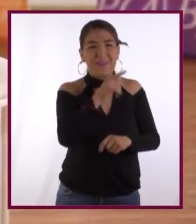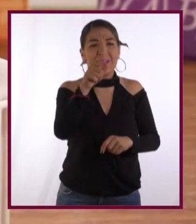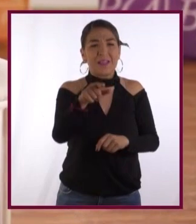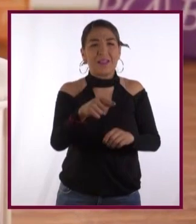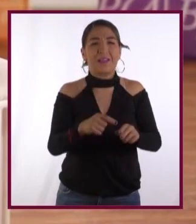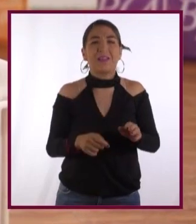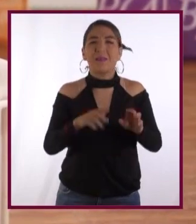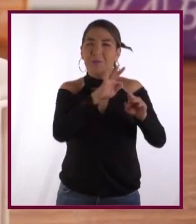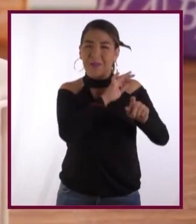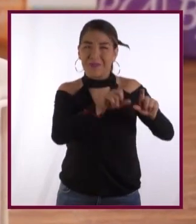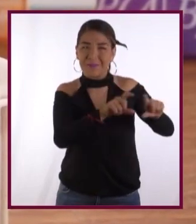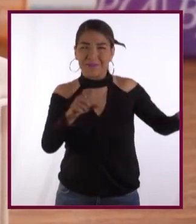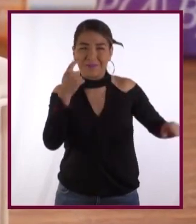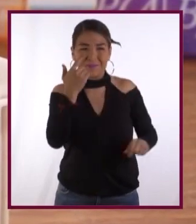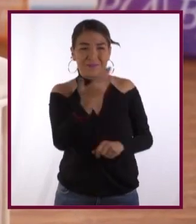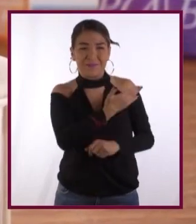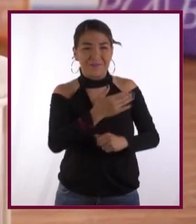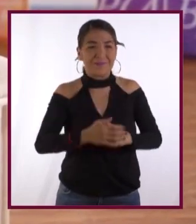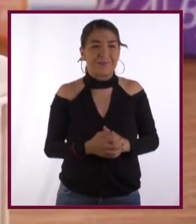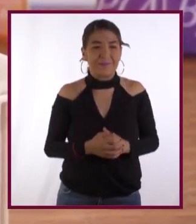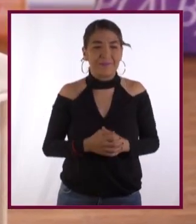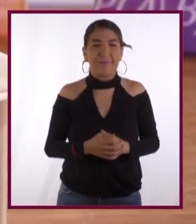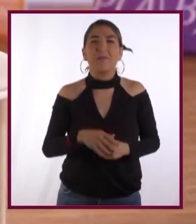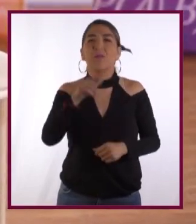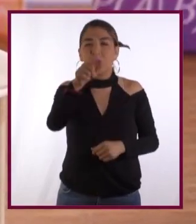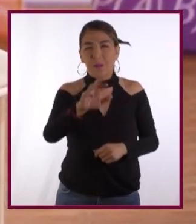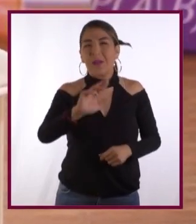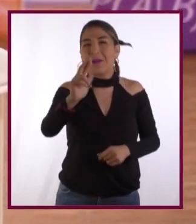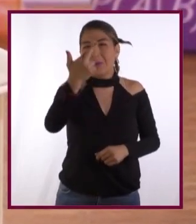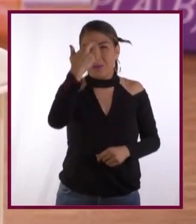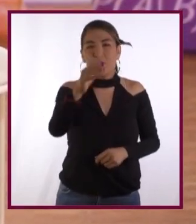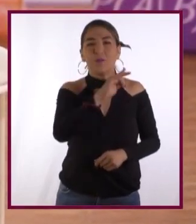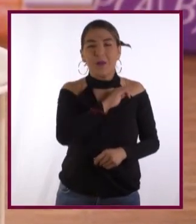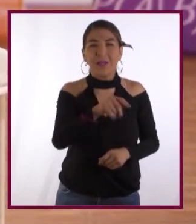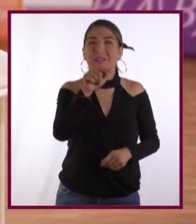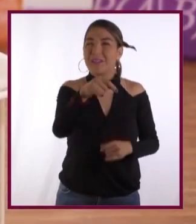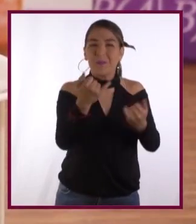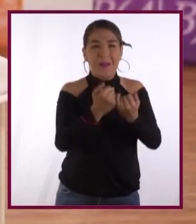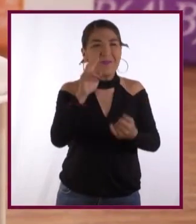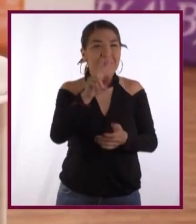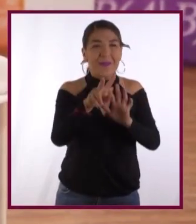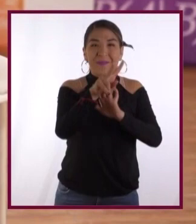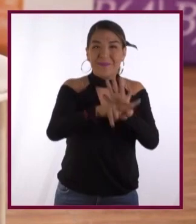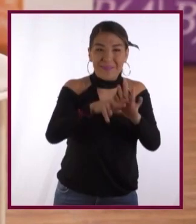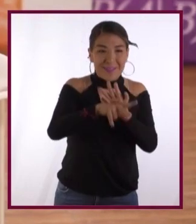cuya dirección electrónica pueden ver aquí en pantalla. Y también recuerden que pueden